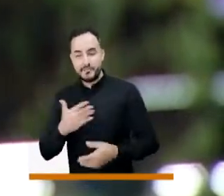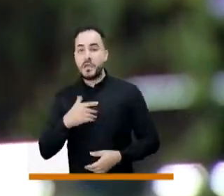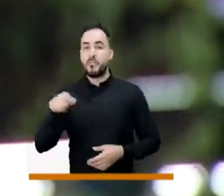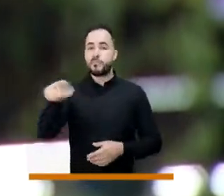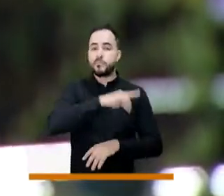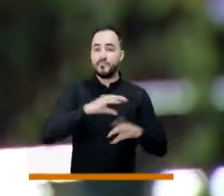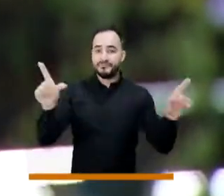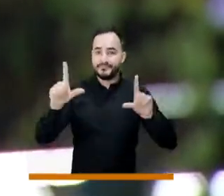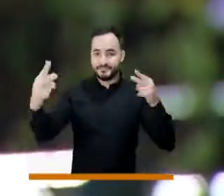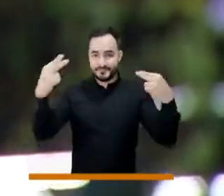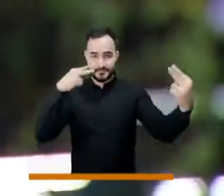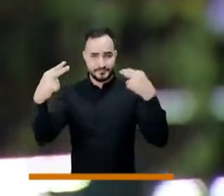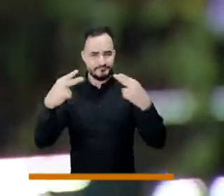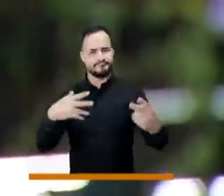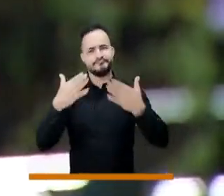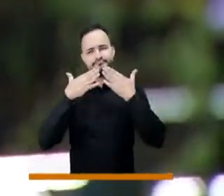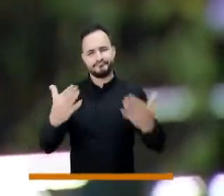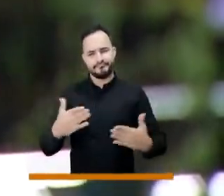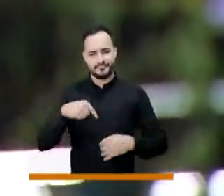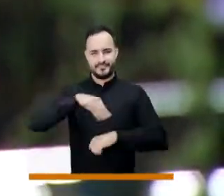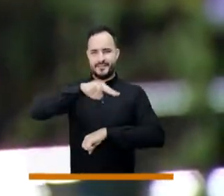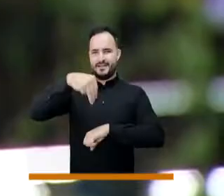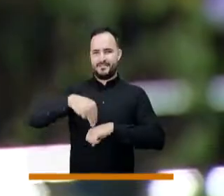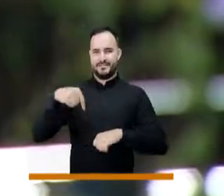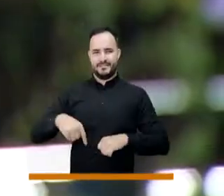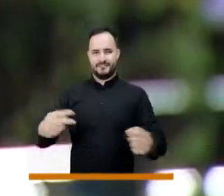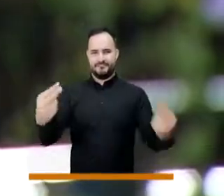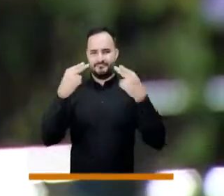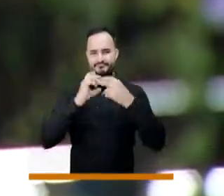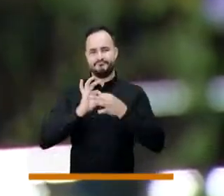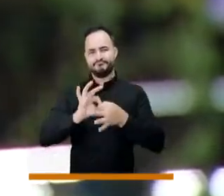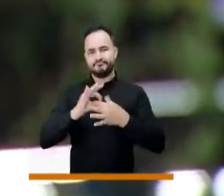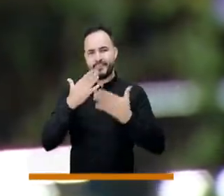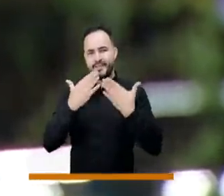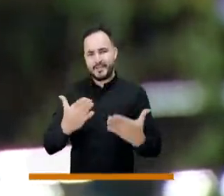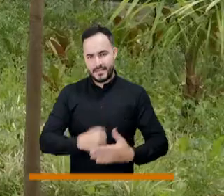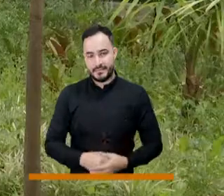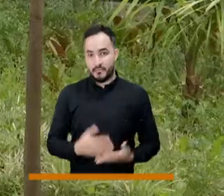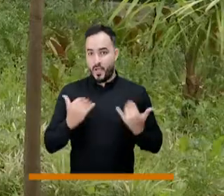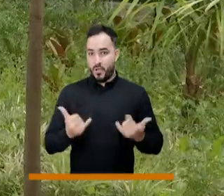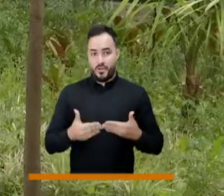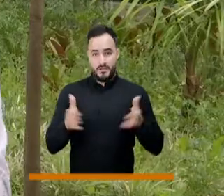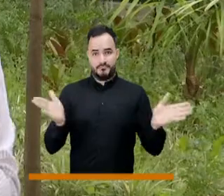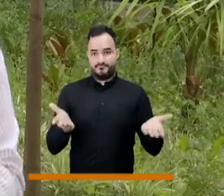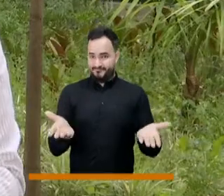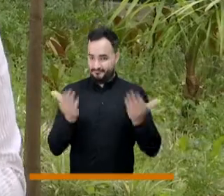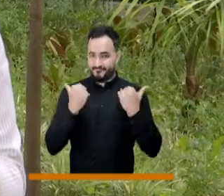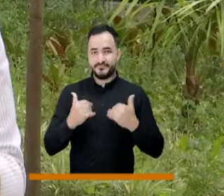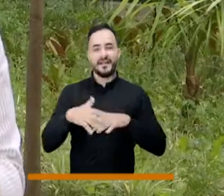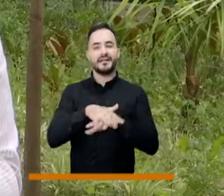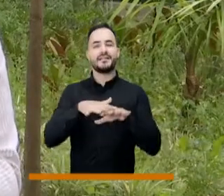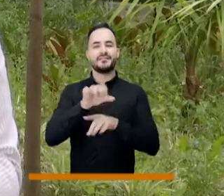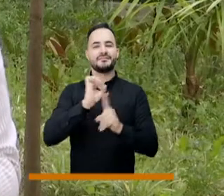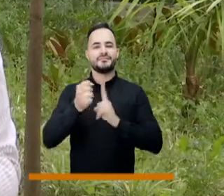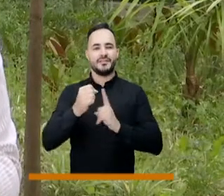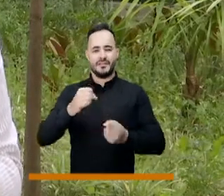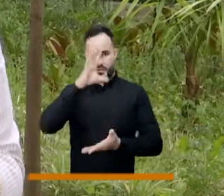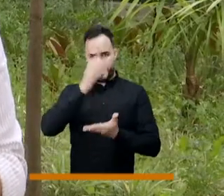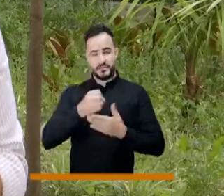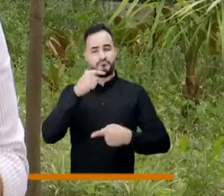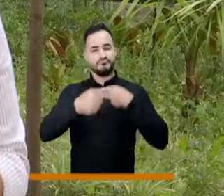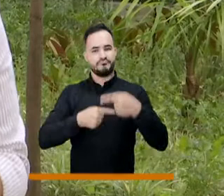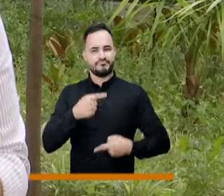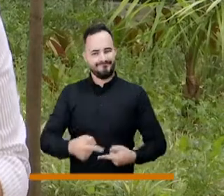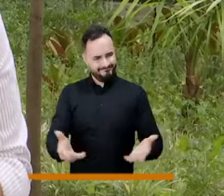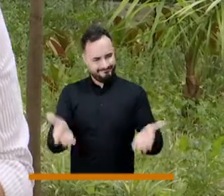Marlene Arcila y para los televidentes que se conectan a la señal de Telemedellín, a quienes invitamos a participar desde ya en la conversación a